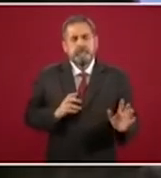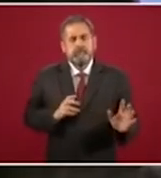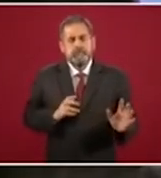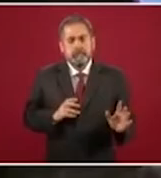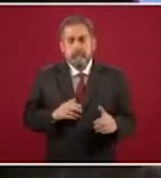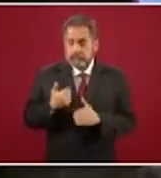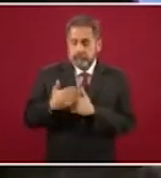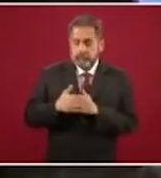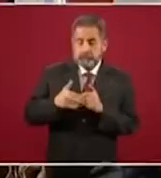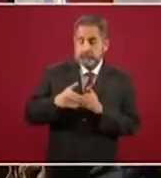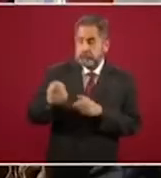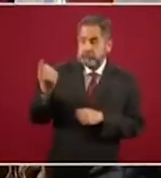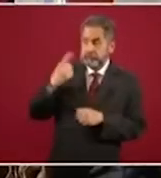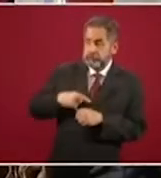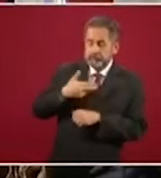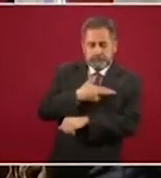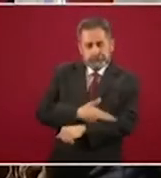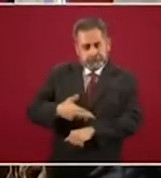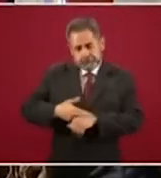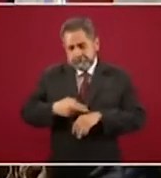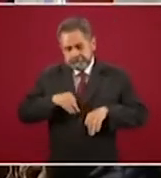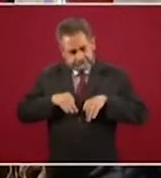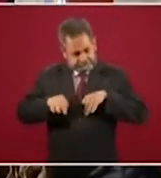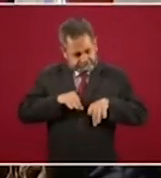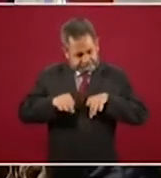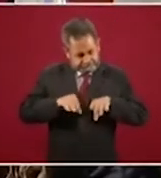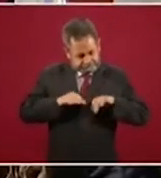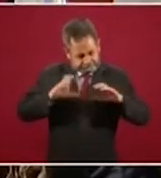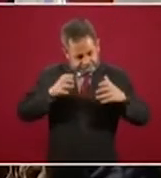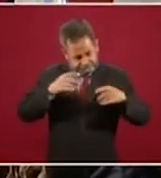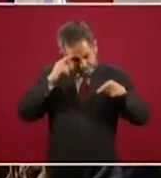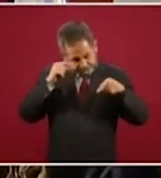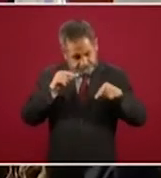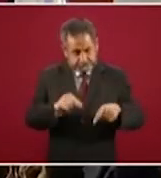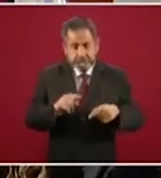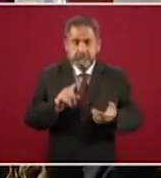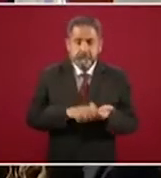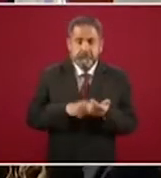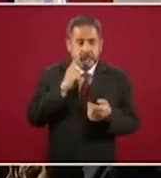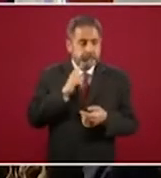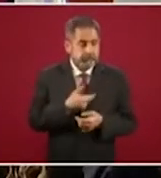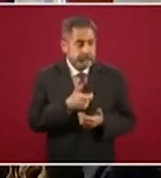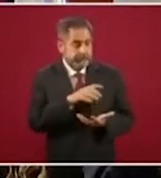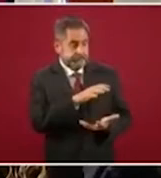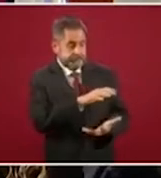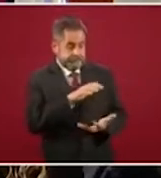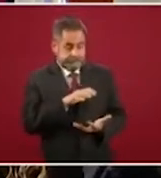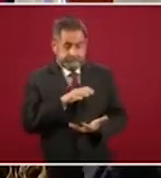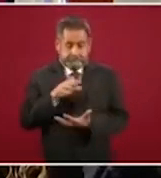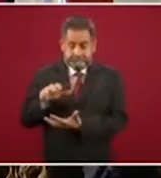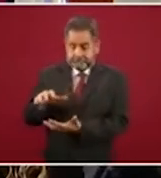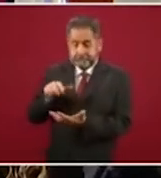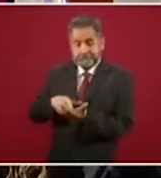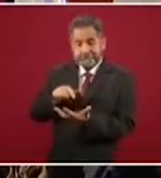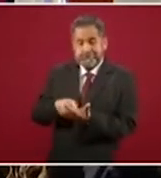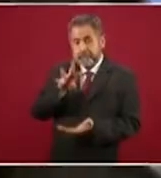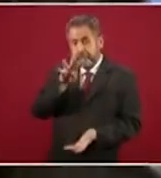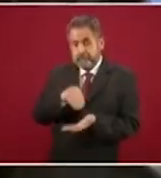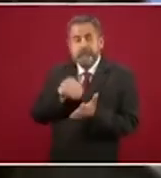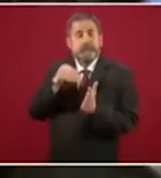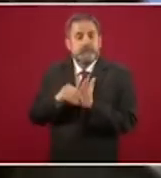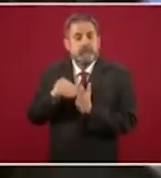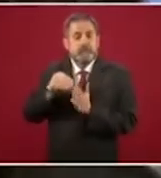trabajar, por instrucción del señor presidente, de forma muy intensa para justamente disponer de este fondo, que son 4,000 millones de